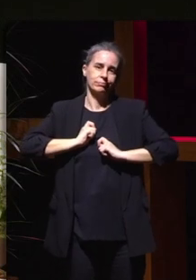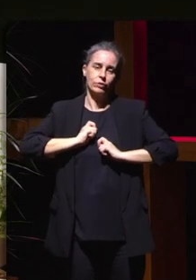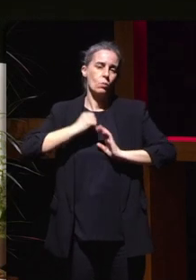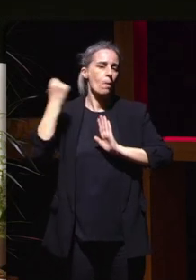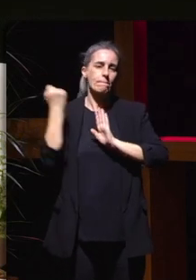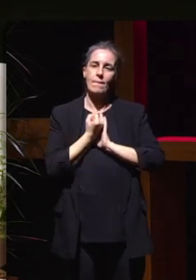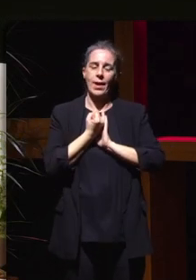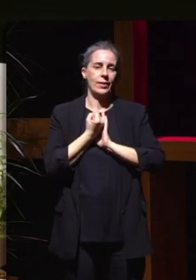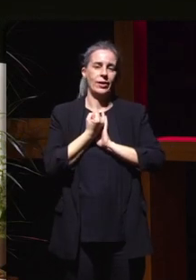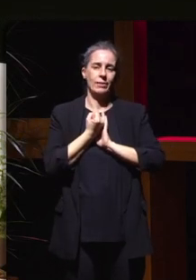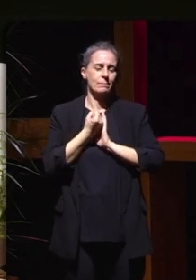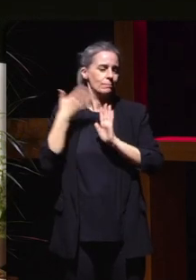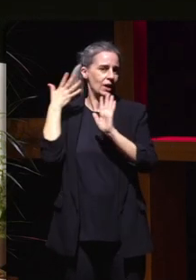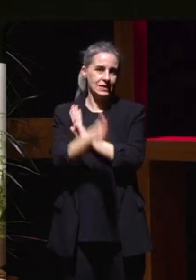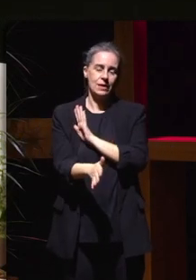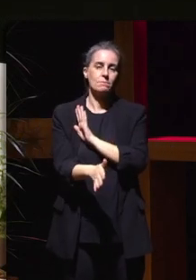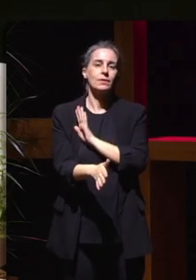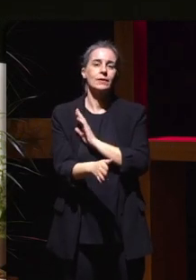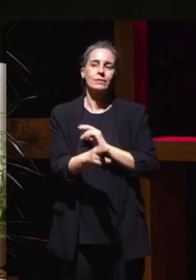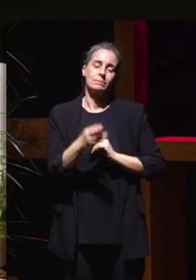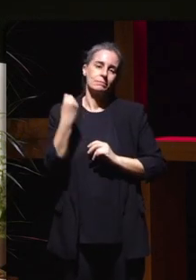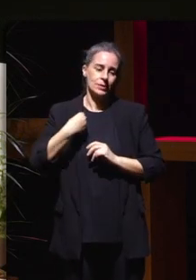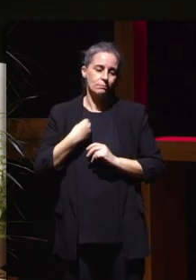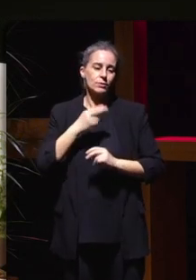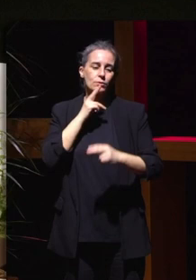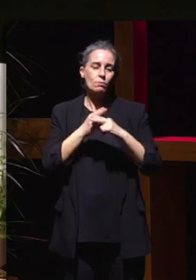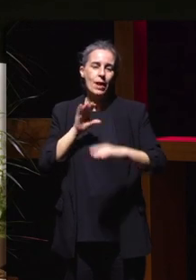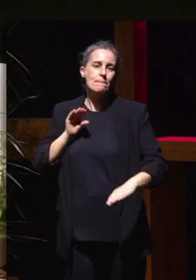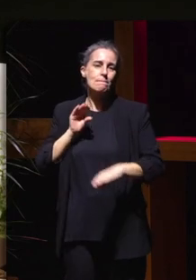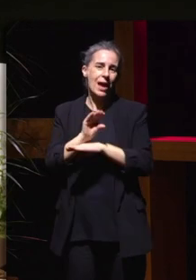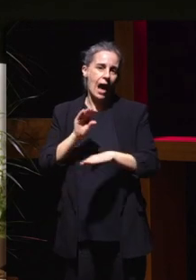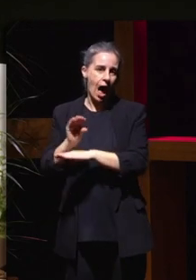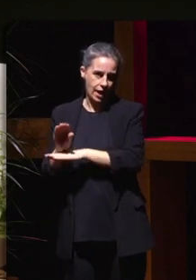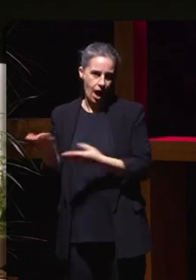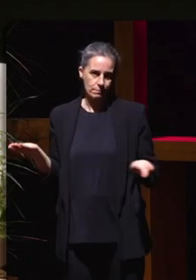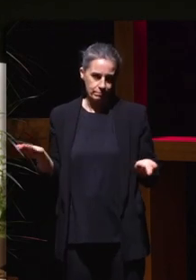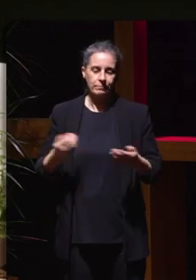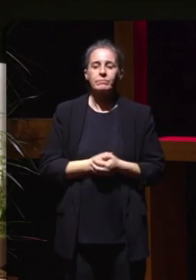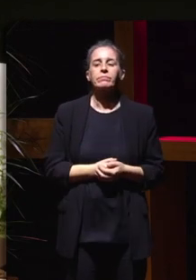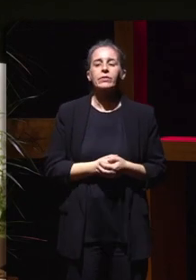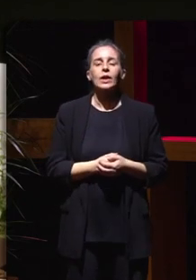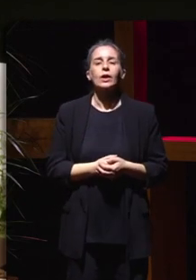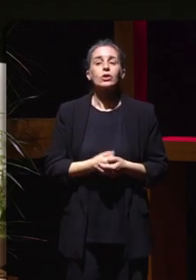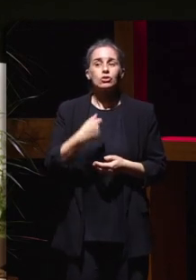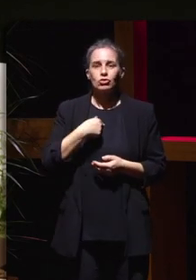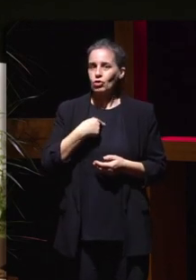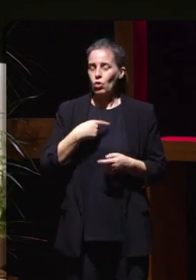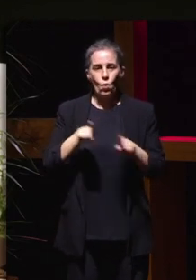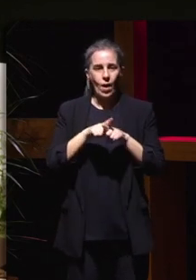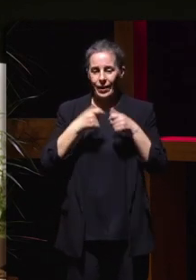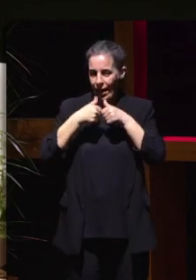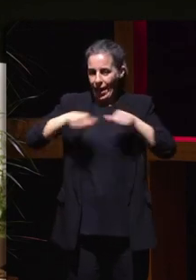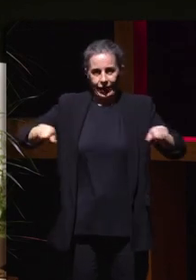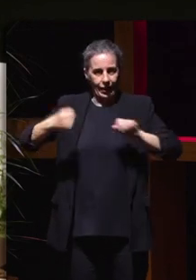para siempre que fue rol da bolseira no eu vivíngestigma y coetiqueta de ser